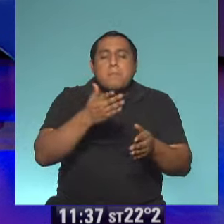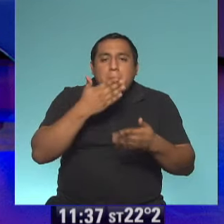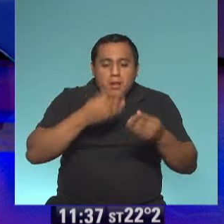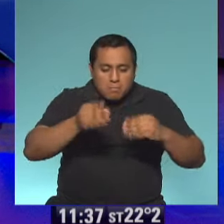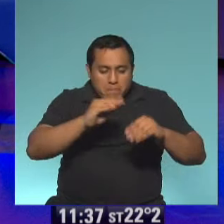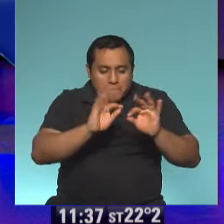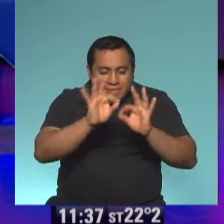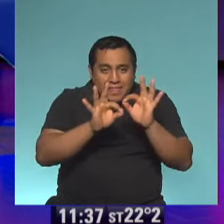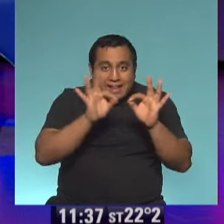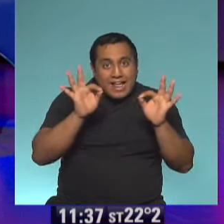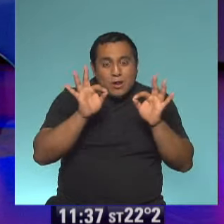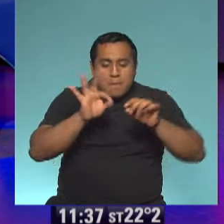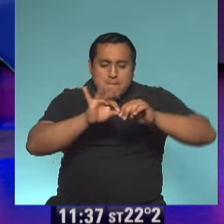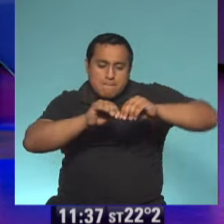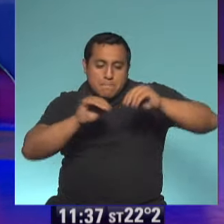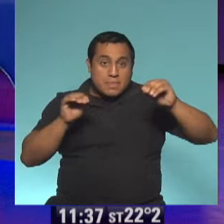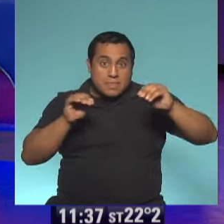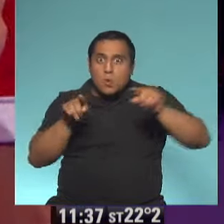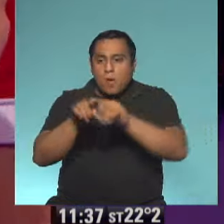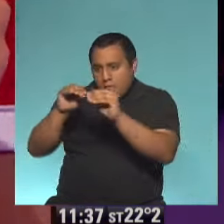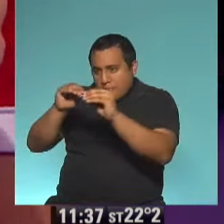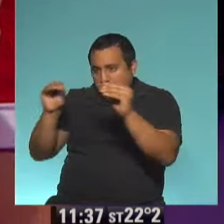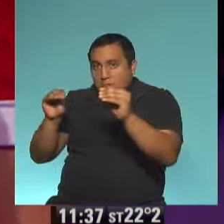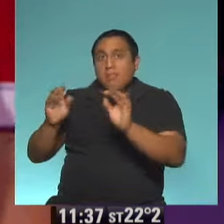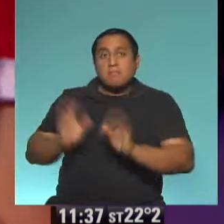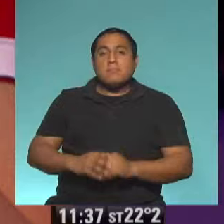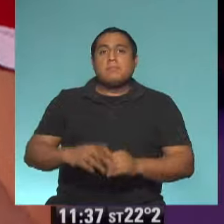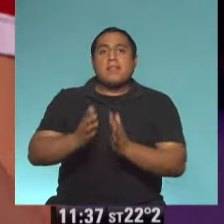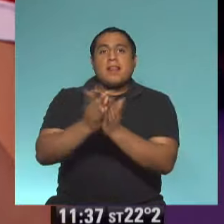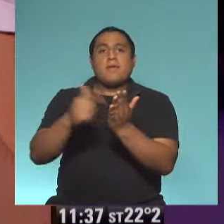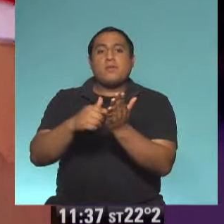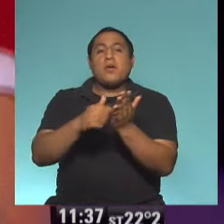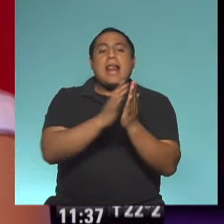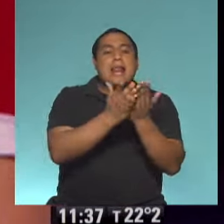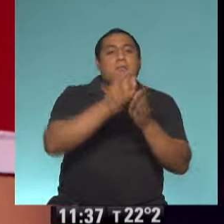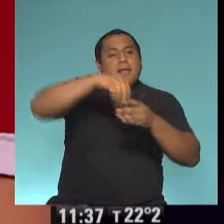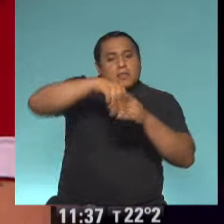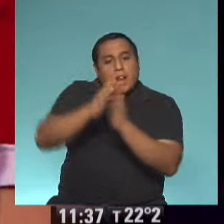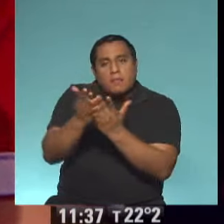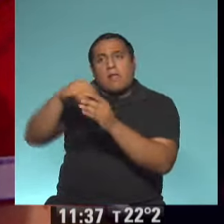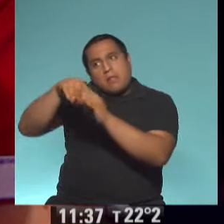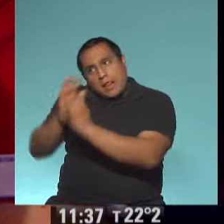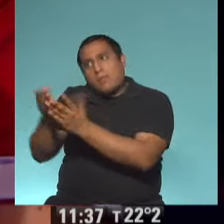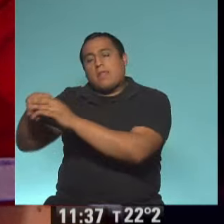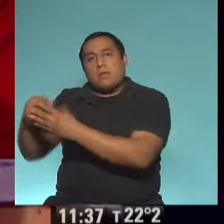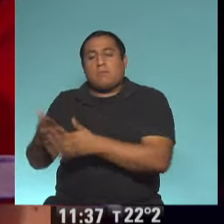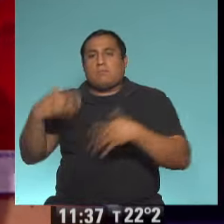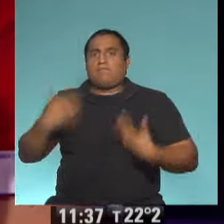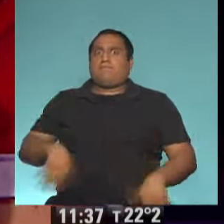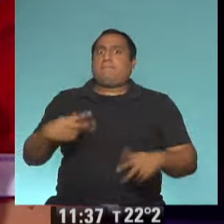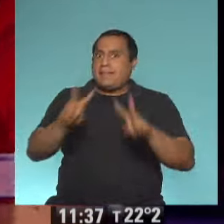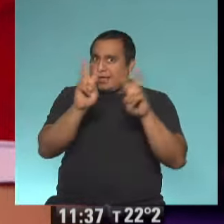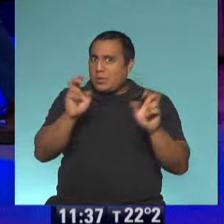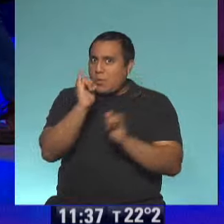abrir, ¿no? Con ese moño. Uh-huh. Está buenísimo. Así que, bueno, el libro en el libro en el libro ya nos está el título diciendo